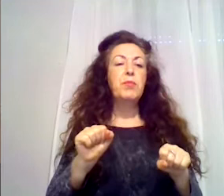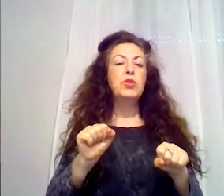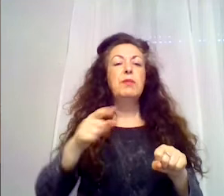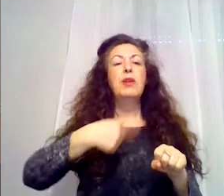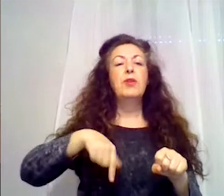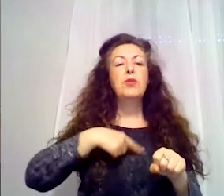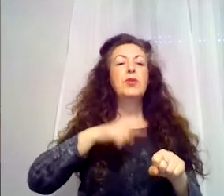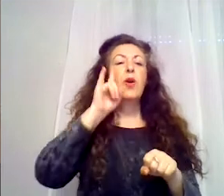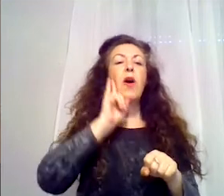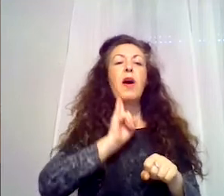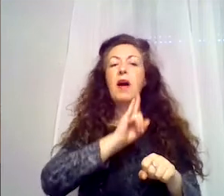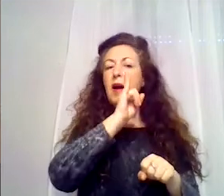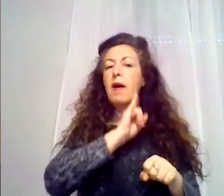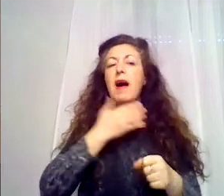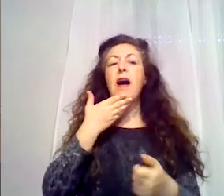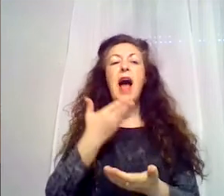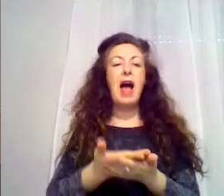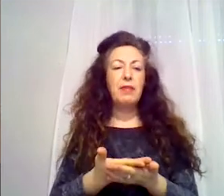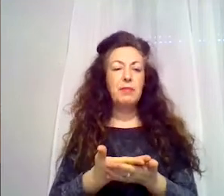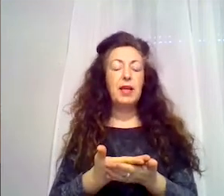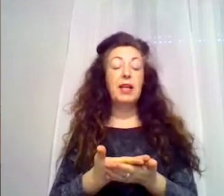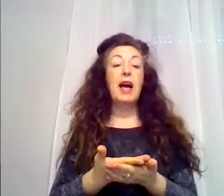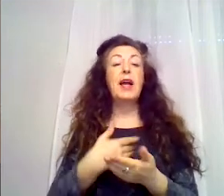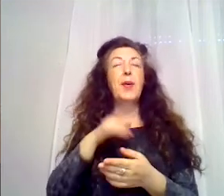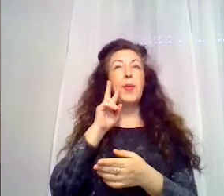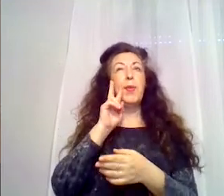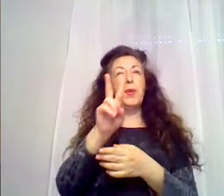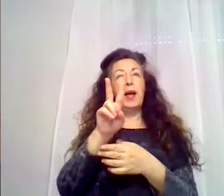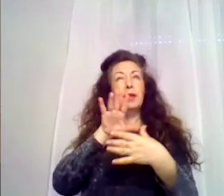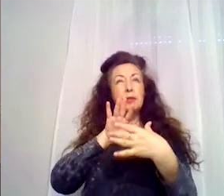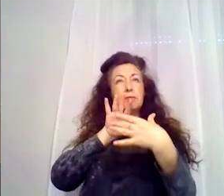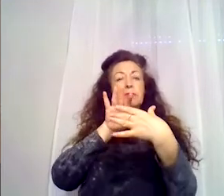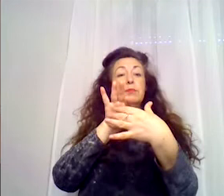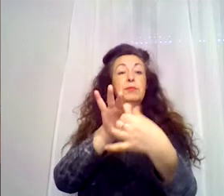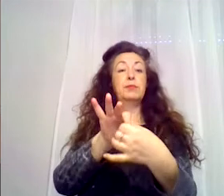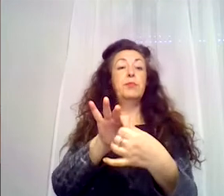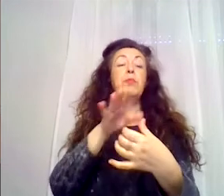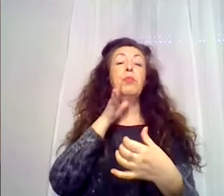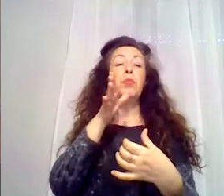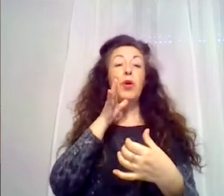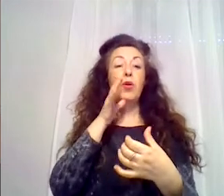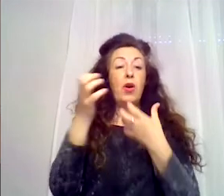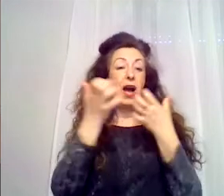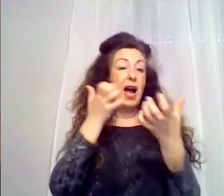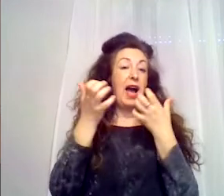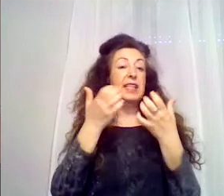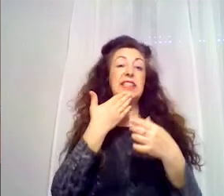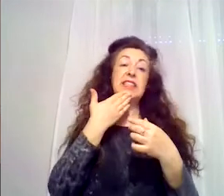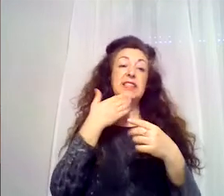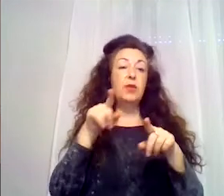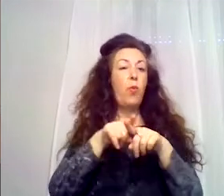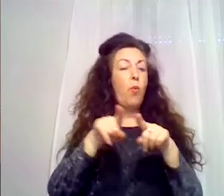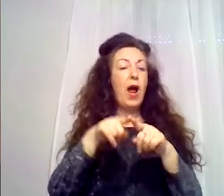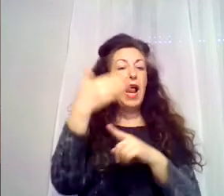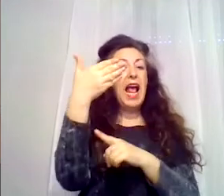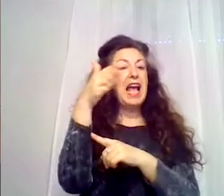podamos admirar, disfrutar y vernos reflejados, porque el arte es un espejo, al fin y al cabo, en todo el arte